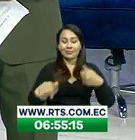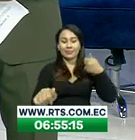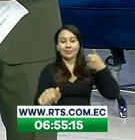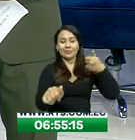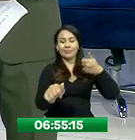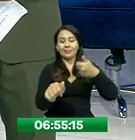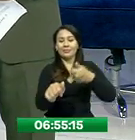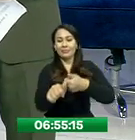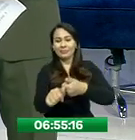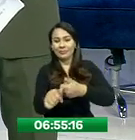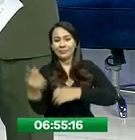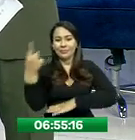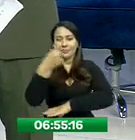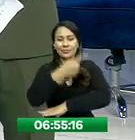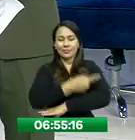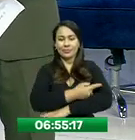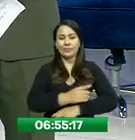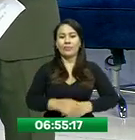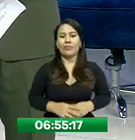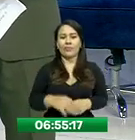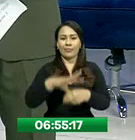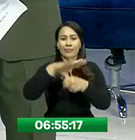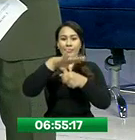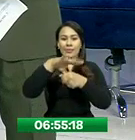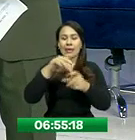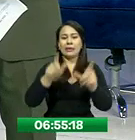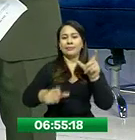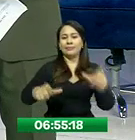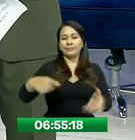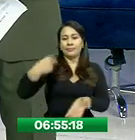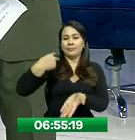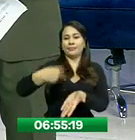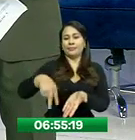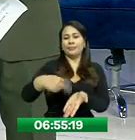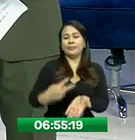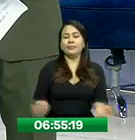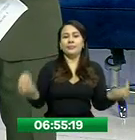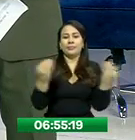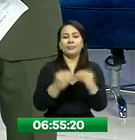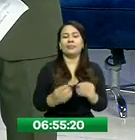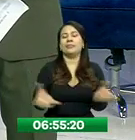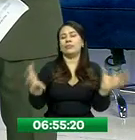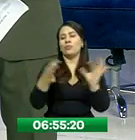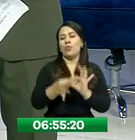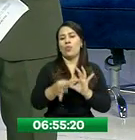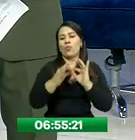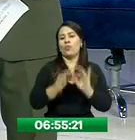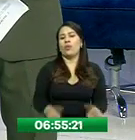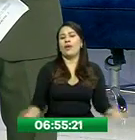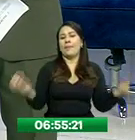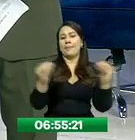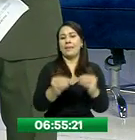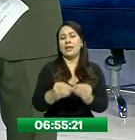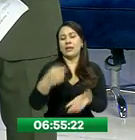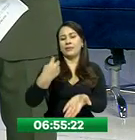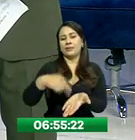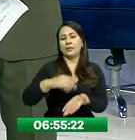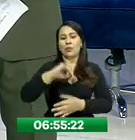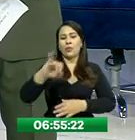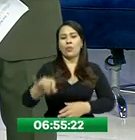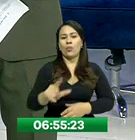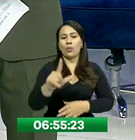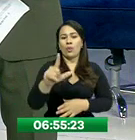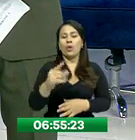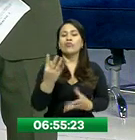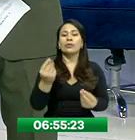ya los días donde las personas festejan de una manera más intensa las fiestas de Guayaquil. Se viene el feriado ya,